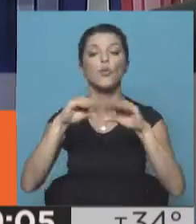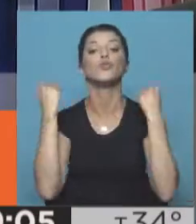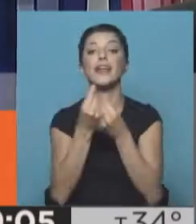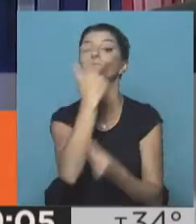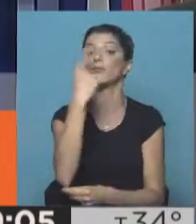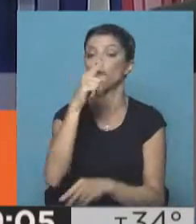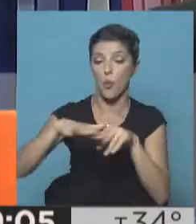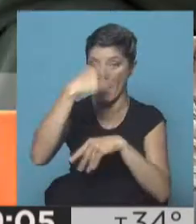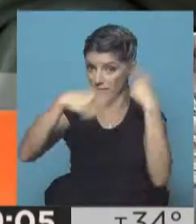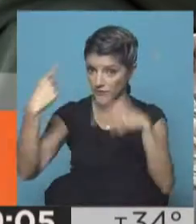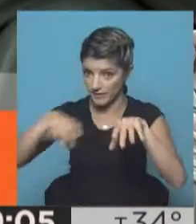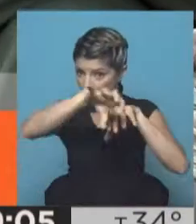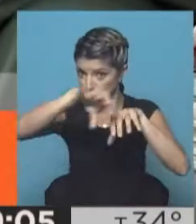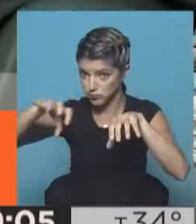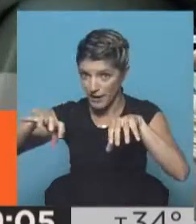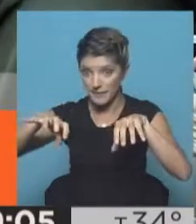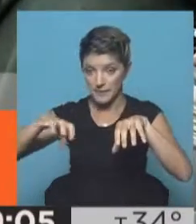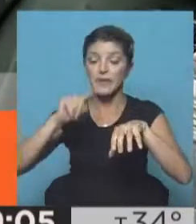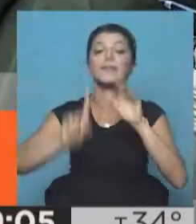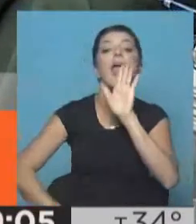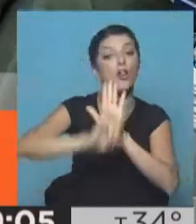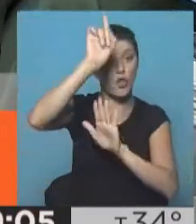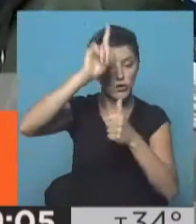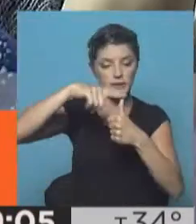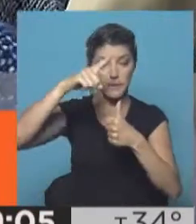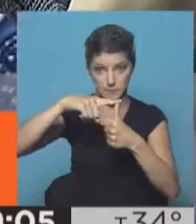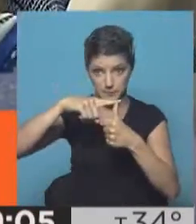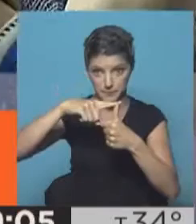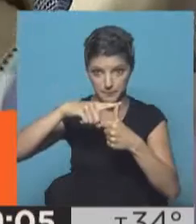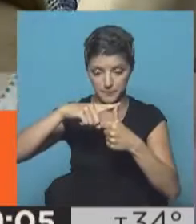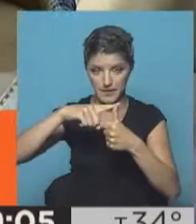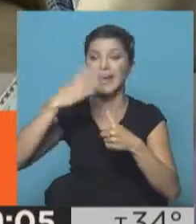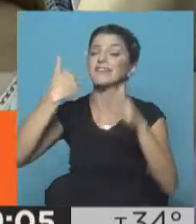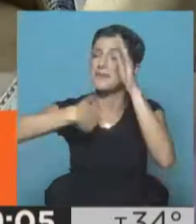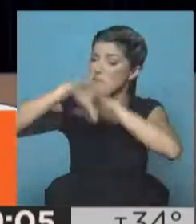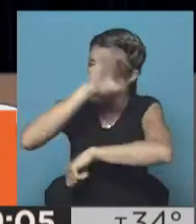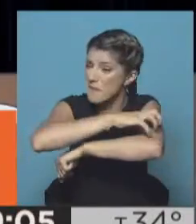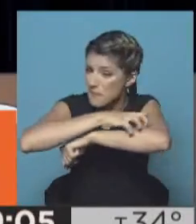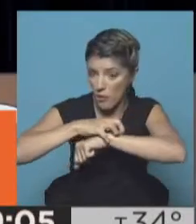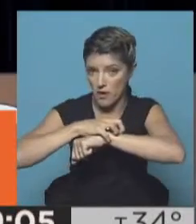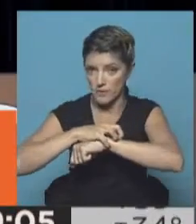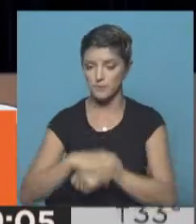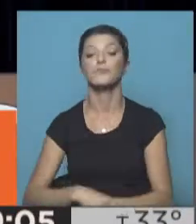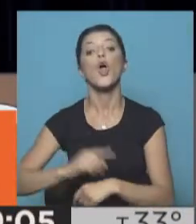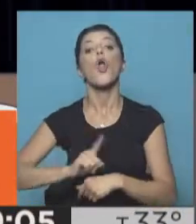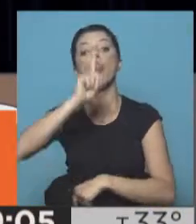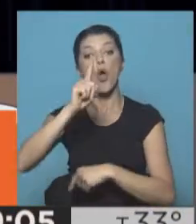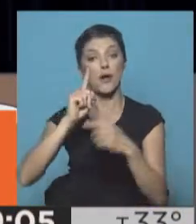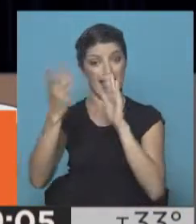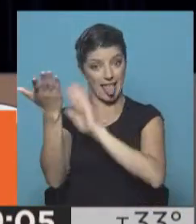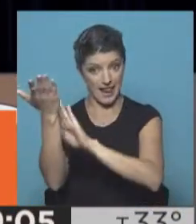urbanos divididos en 6 regiones. El norte de nuestro país resultó el más pobre. El noreste argentino